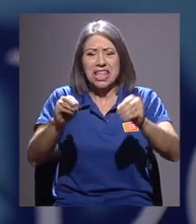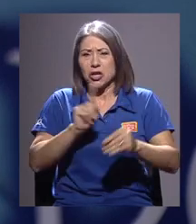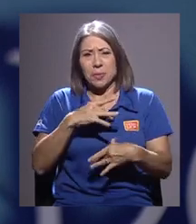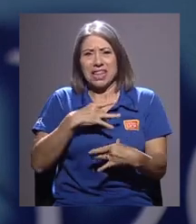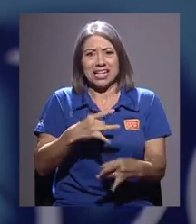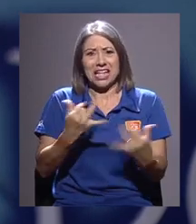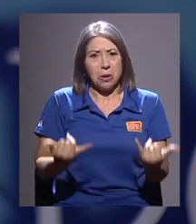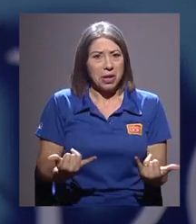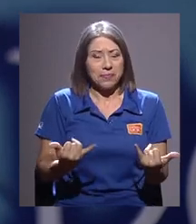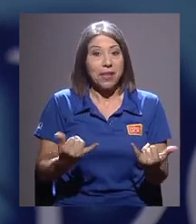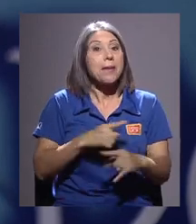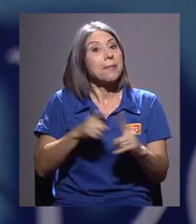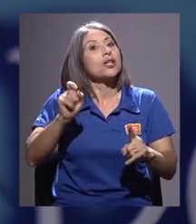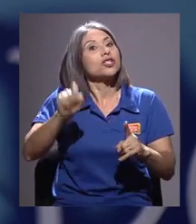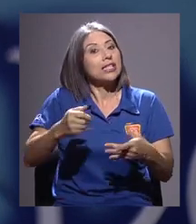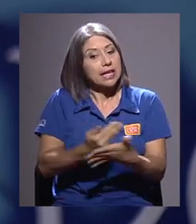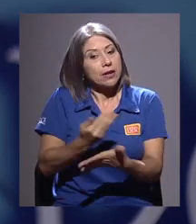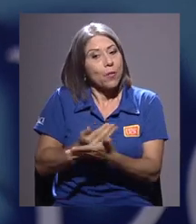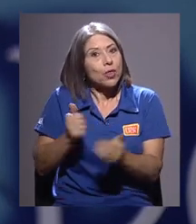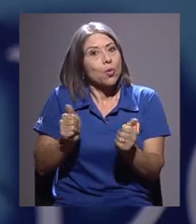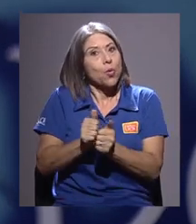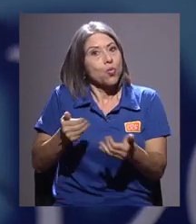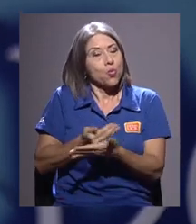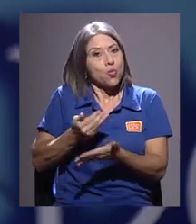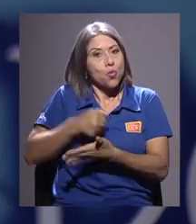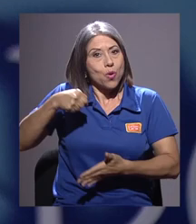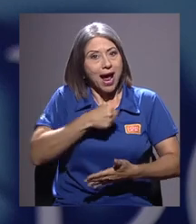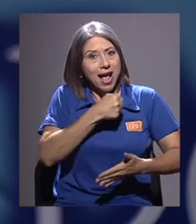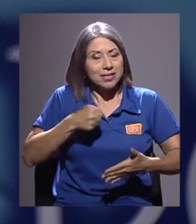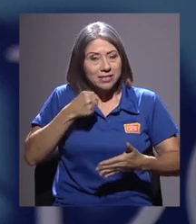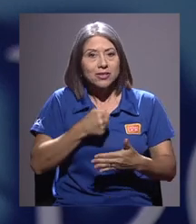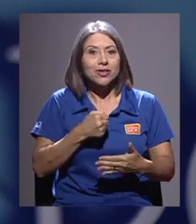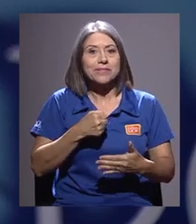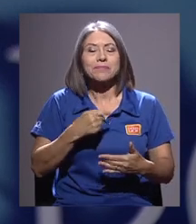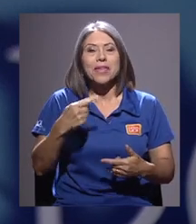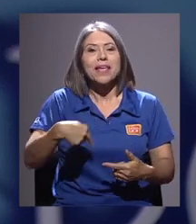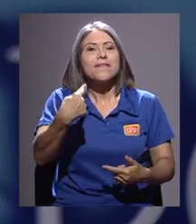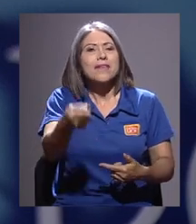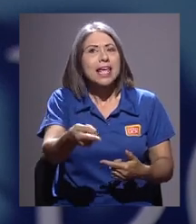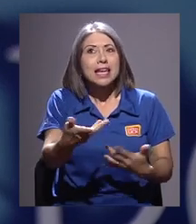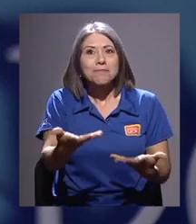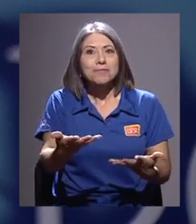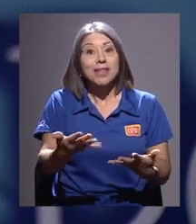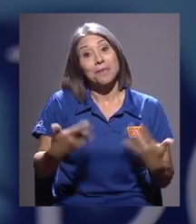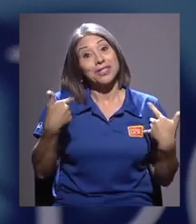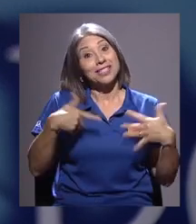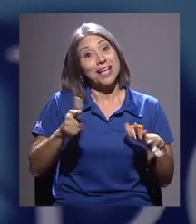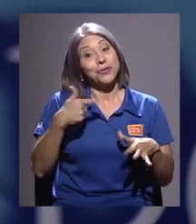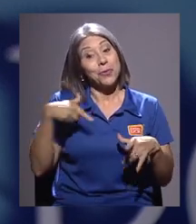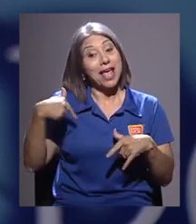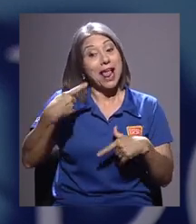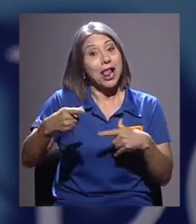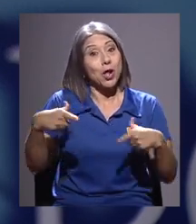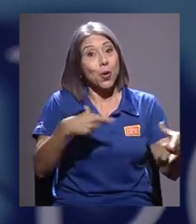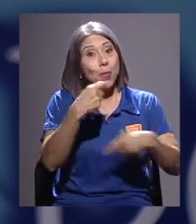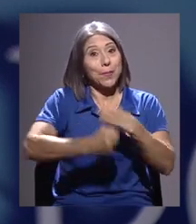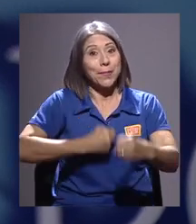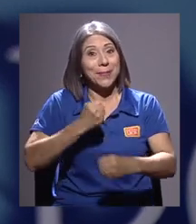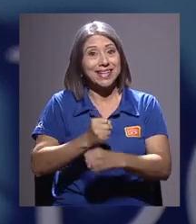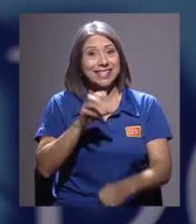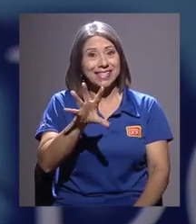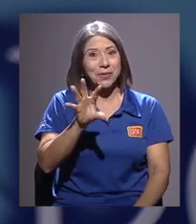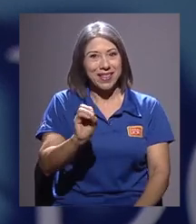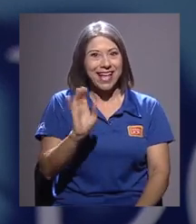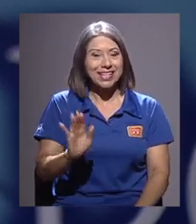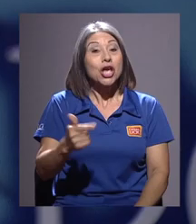ahora si están renovando el repertorio y sacando cosas nuevas y viene resulta que cumplo 50 años yo sé